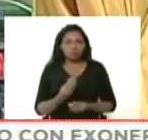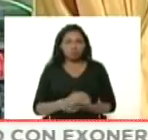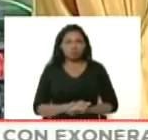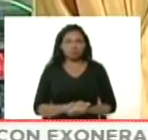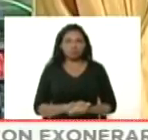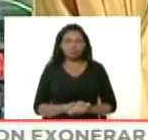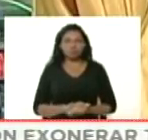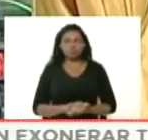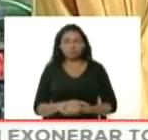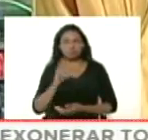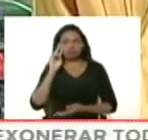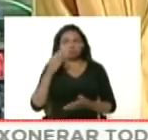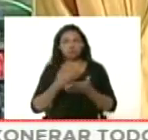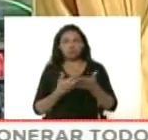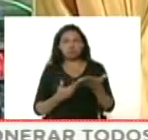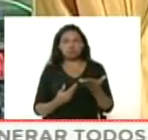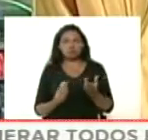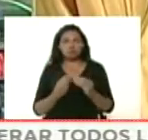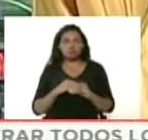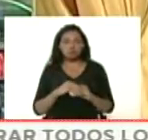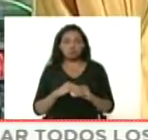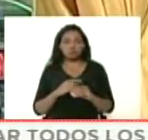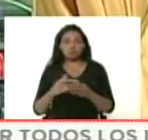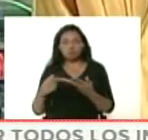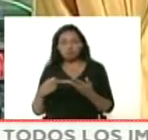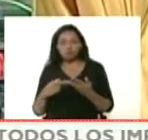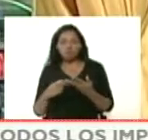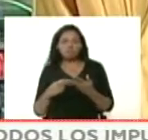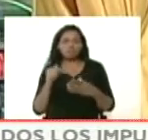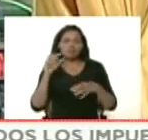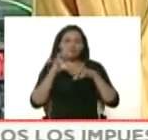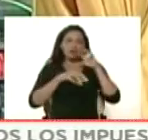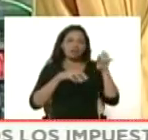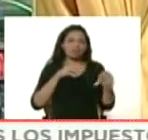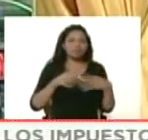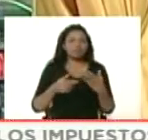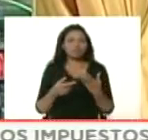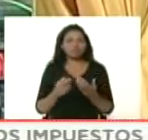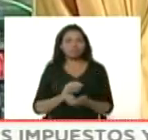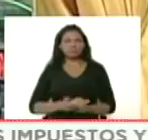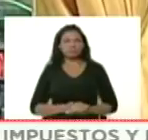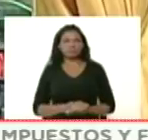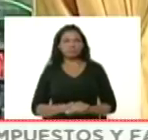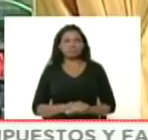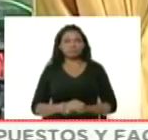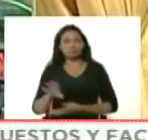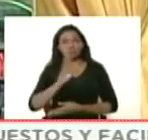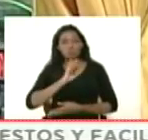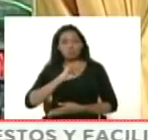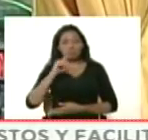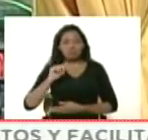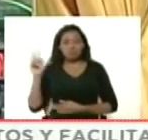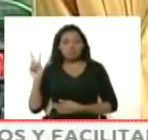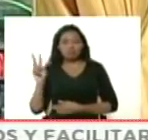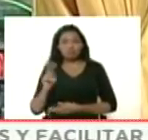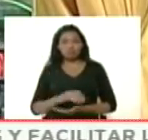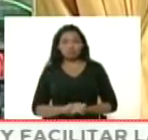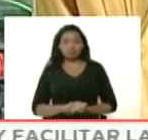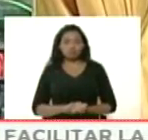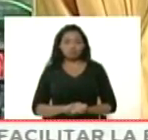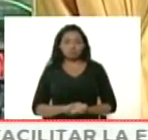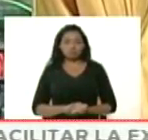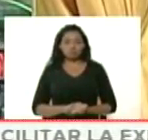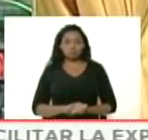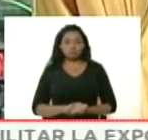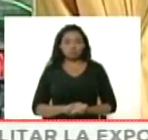Aquí hay un decreto considerando que las razas bovinas y caballeras, caballares autóctonos, como lo son las razas